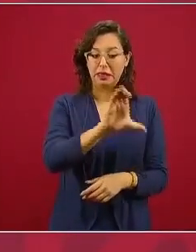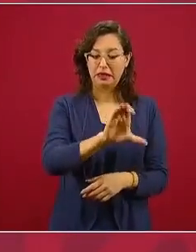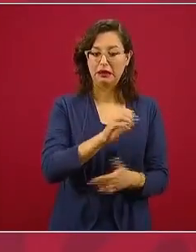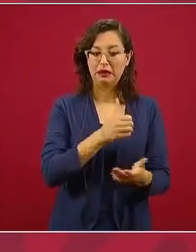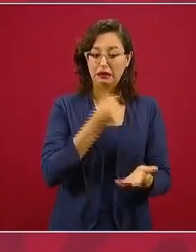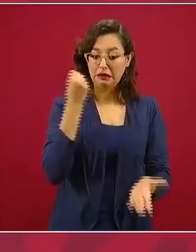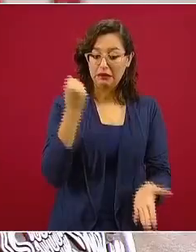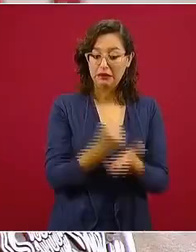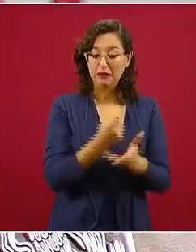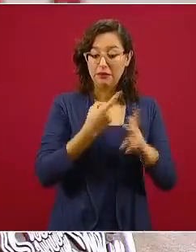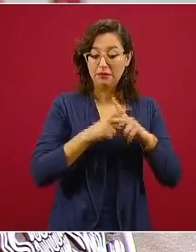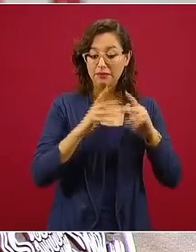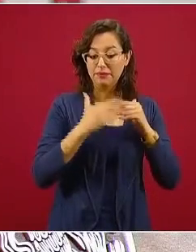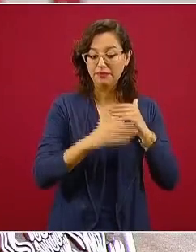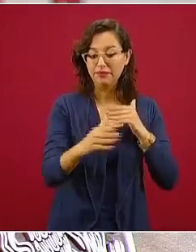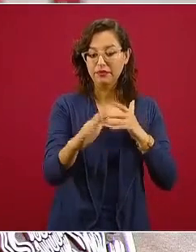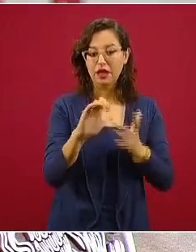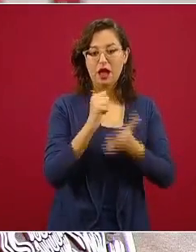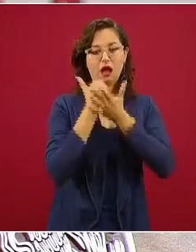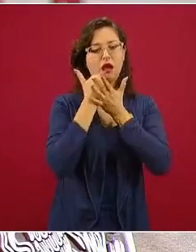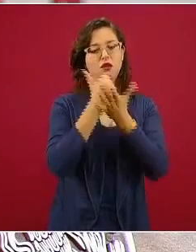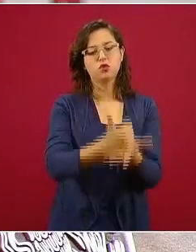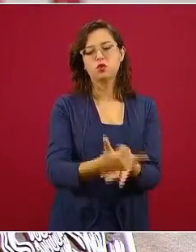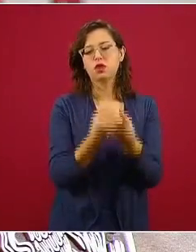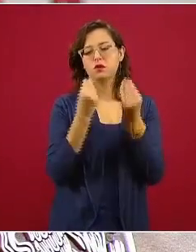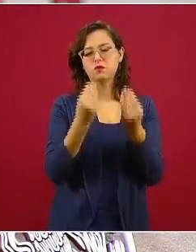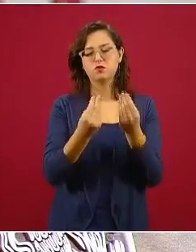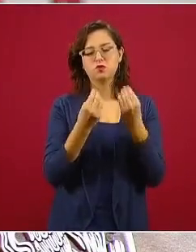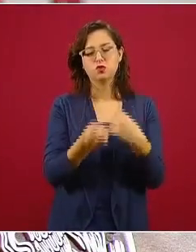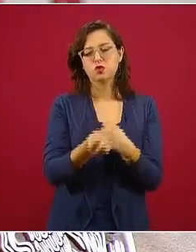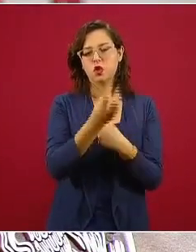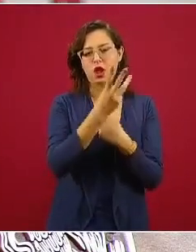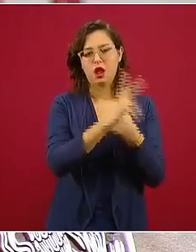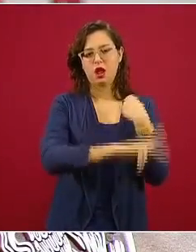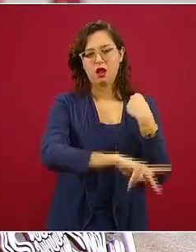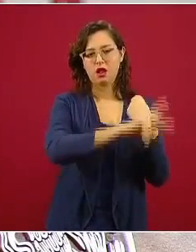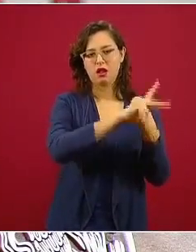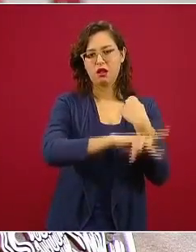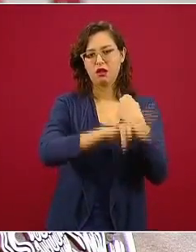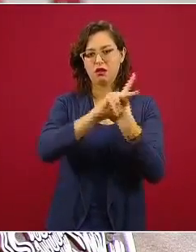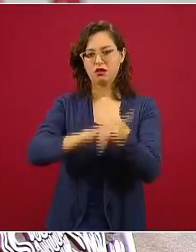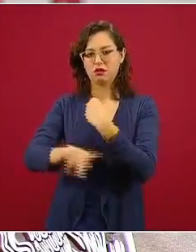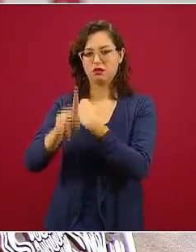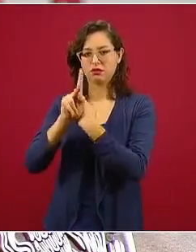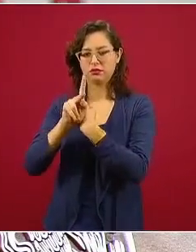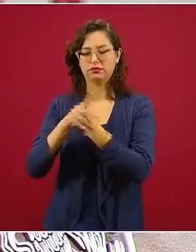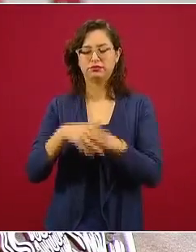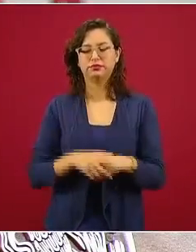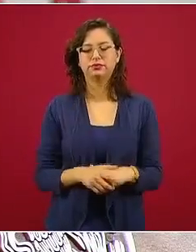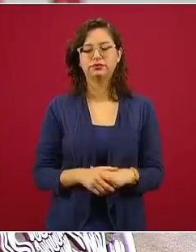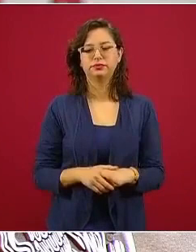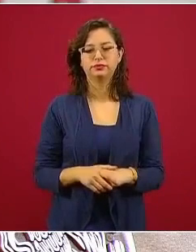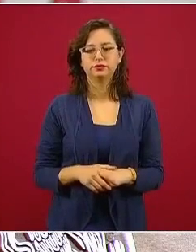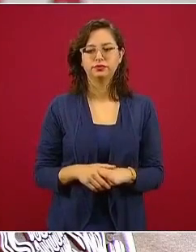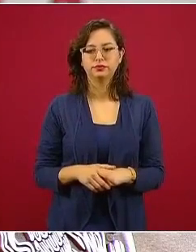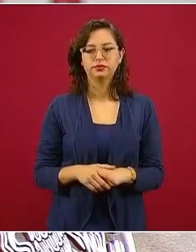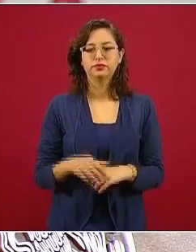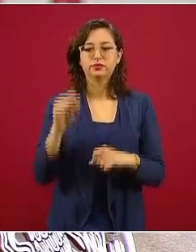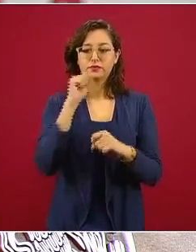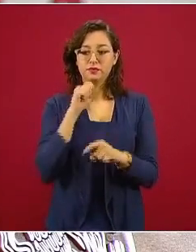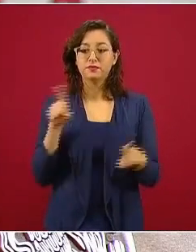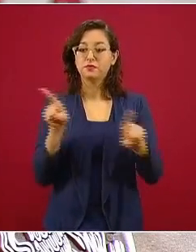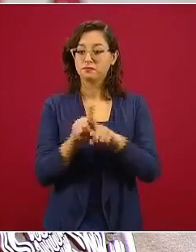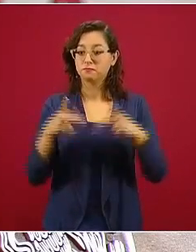países, que va a ayudar mucho a los